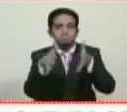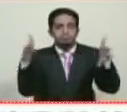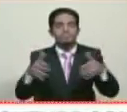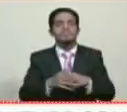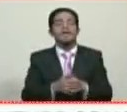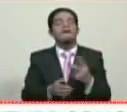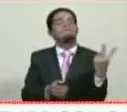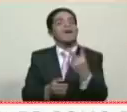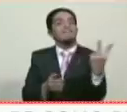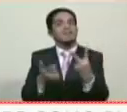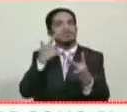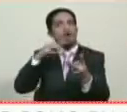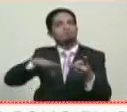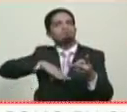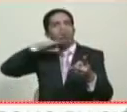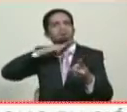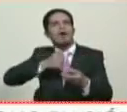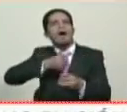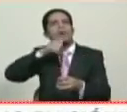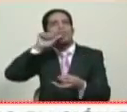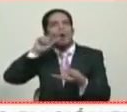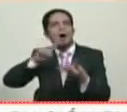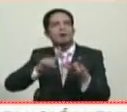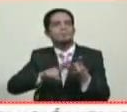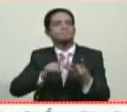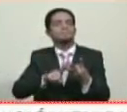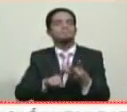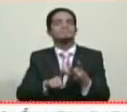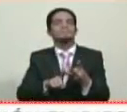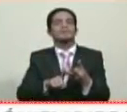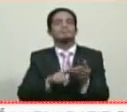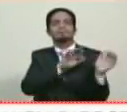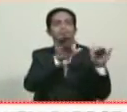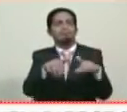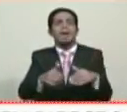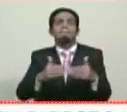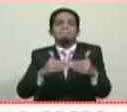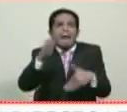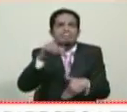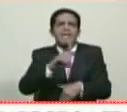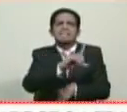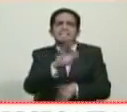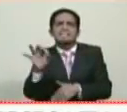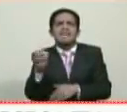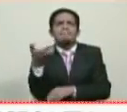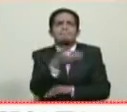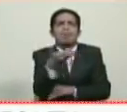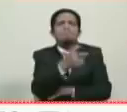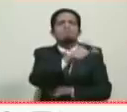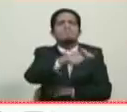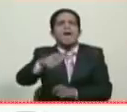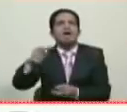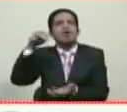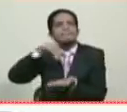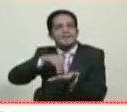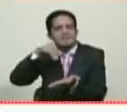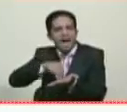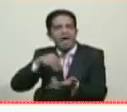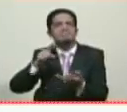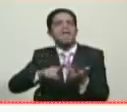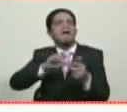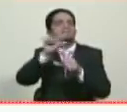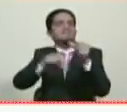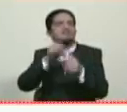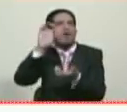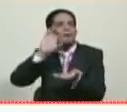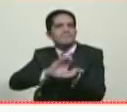22 cisternas, 10 vehículos utilitarios. Actuaron más de 100 bomberos de la gobernación de Miranda, del Distrito Capital